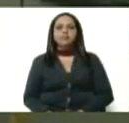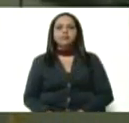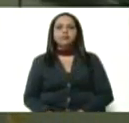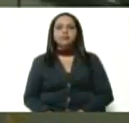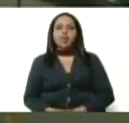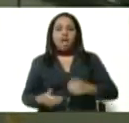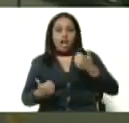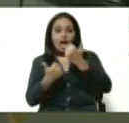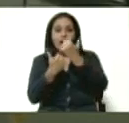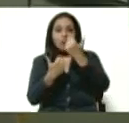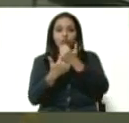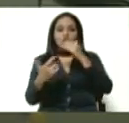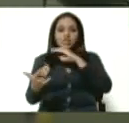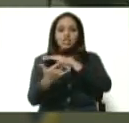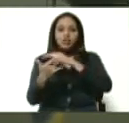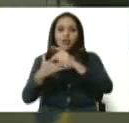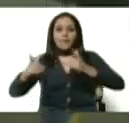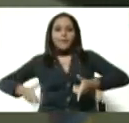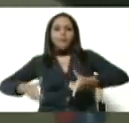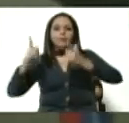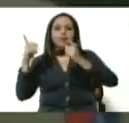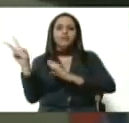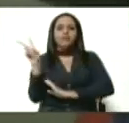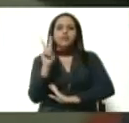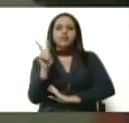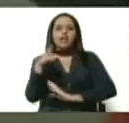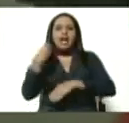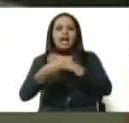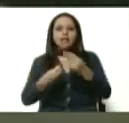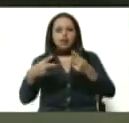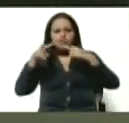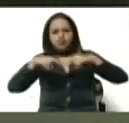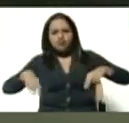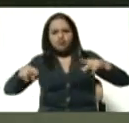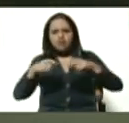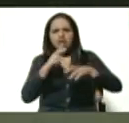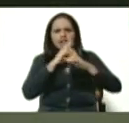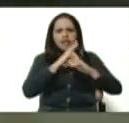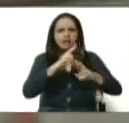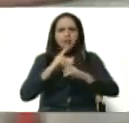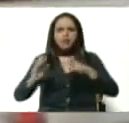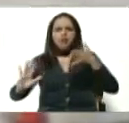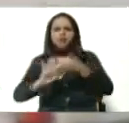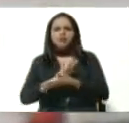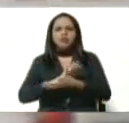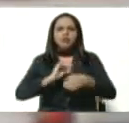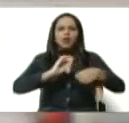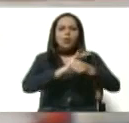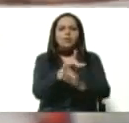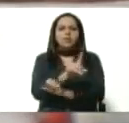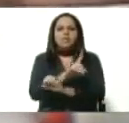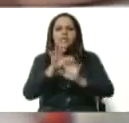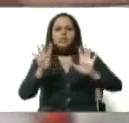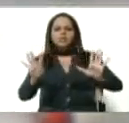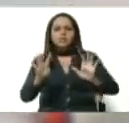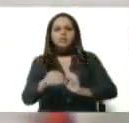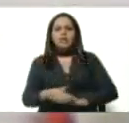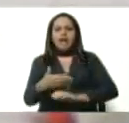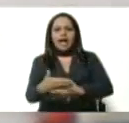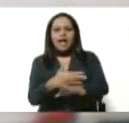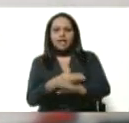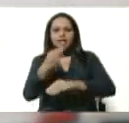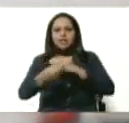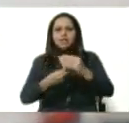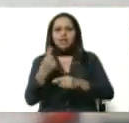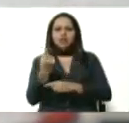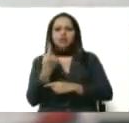Un apoyo tecnológico que le ha permitido a Venezuela proceder al análisis de resultados de las pruebas de COVID-19. Anteriormente se realizaba solo